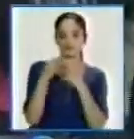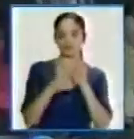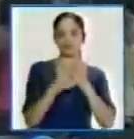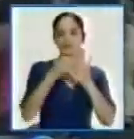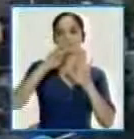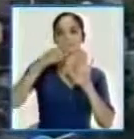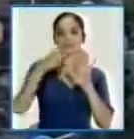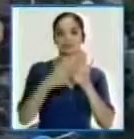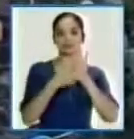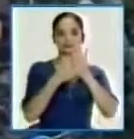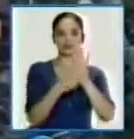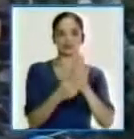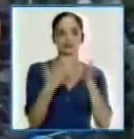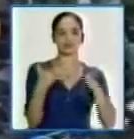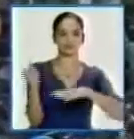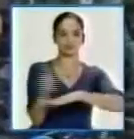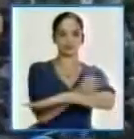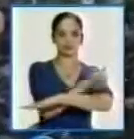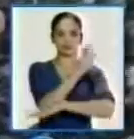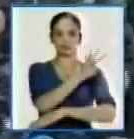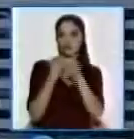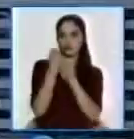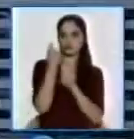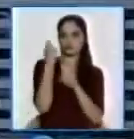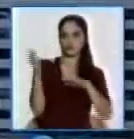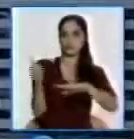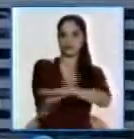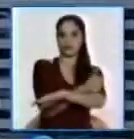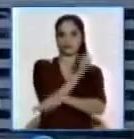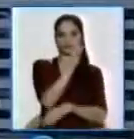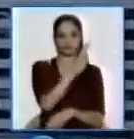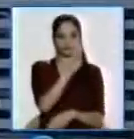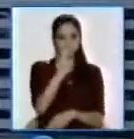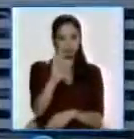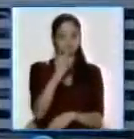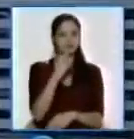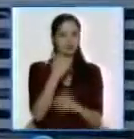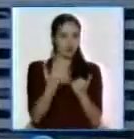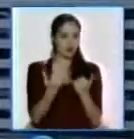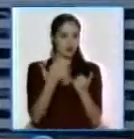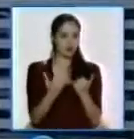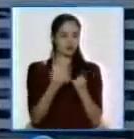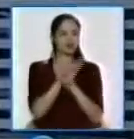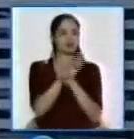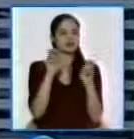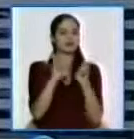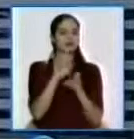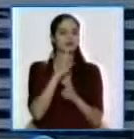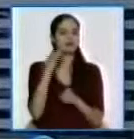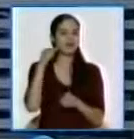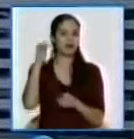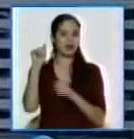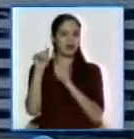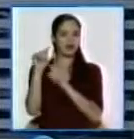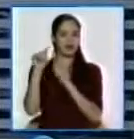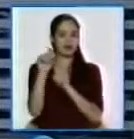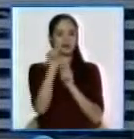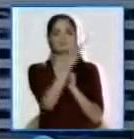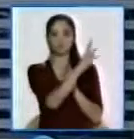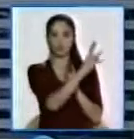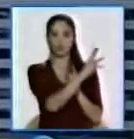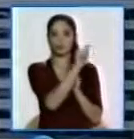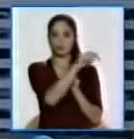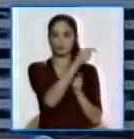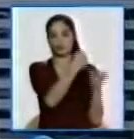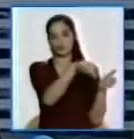La Barra en la 44, un año después. Hoy veremos en nuestra serie periodística sobre este tema el drama de una mujer que perdió a su esposo esa